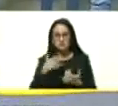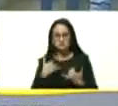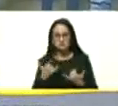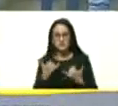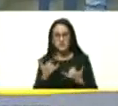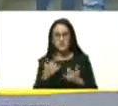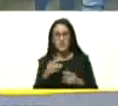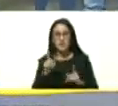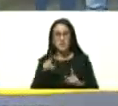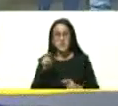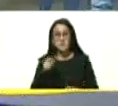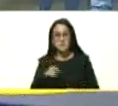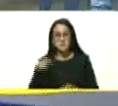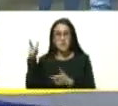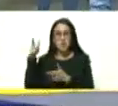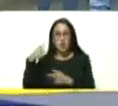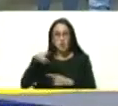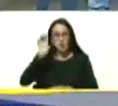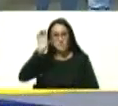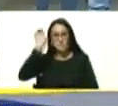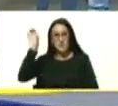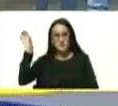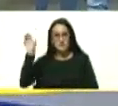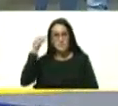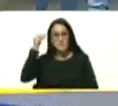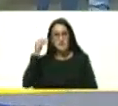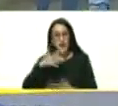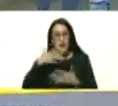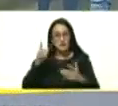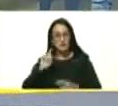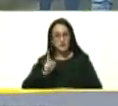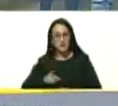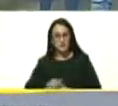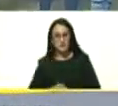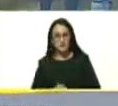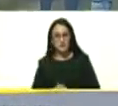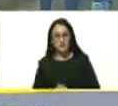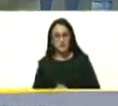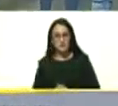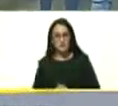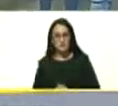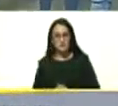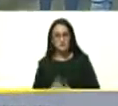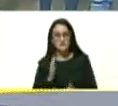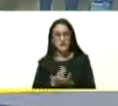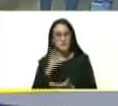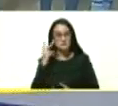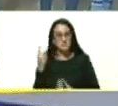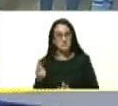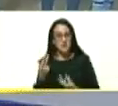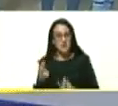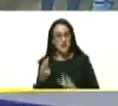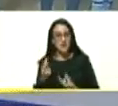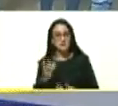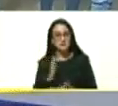para exportar. Pensar en grande, actuar en grande, con los pies siempre sobre la tierra.